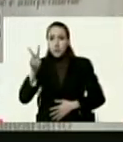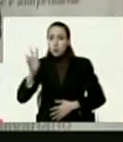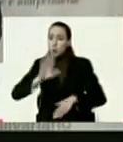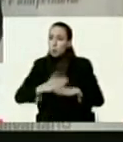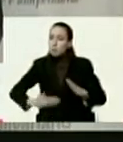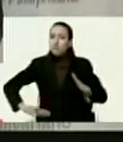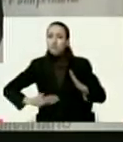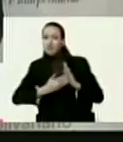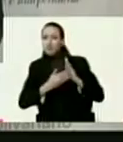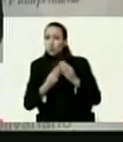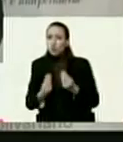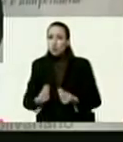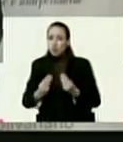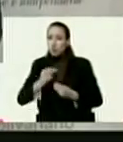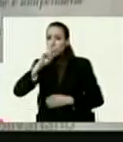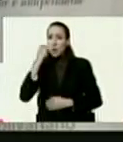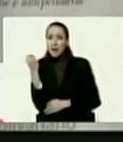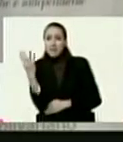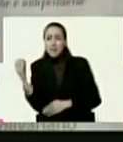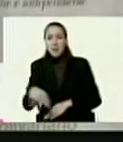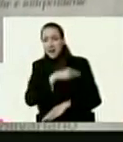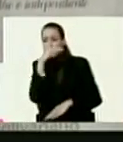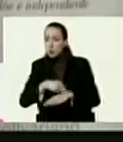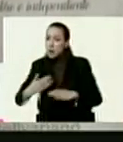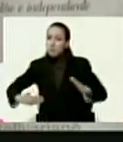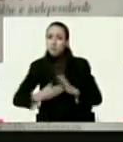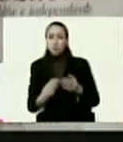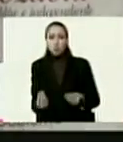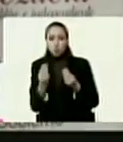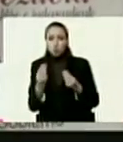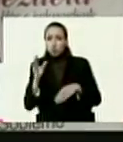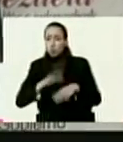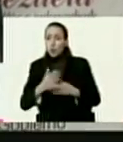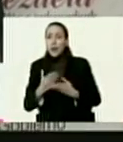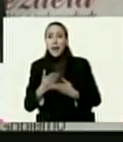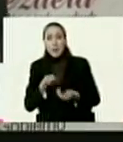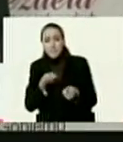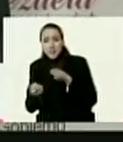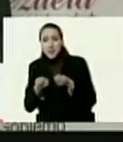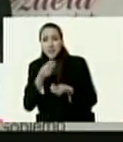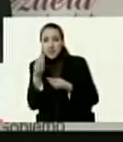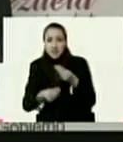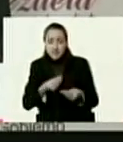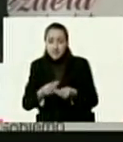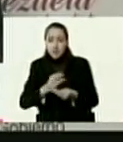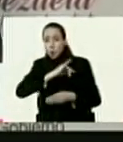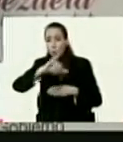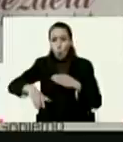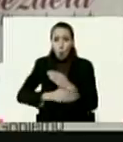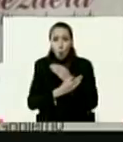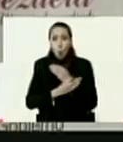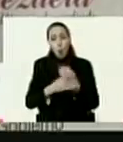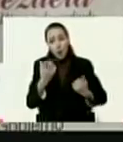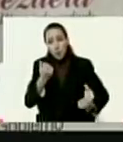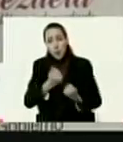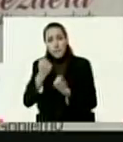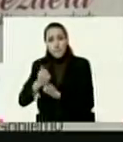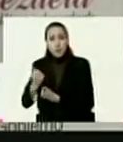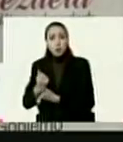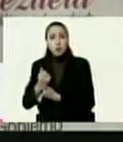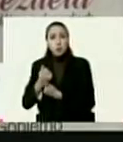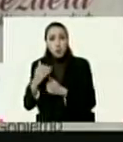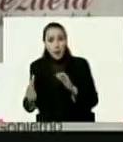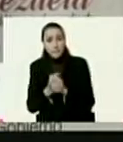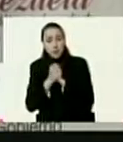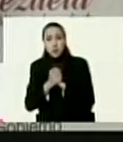maltratada la Asamblea Nacional con las prácticas del señor Juan Guaidó y sus conmilitones, que avancemos